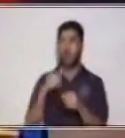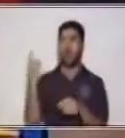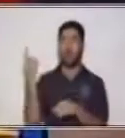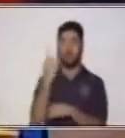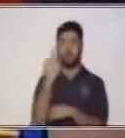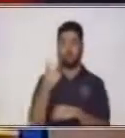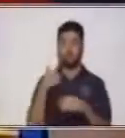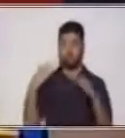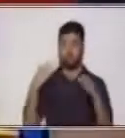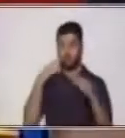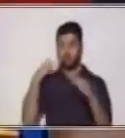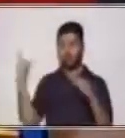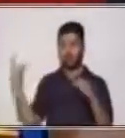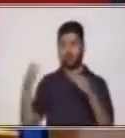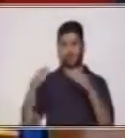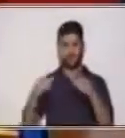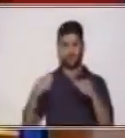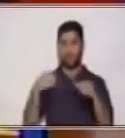yo